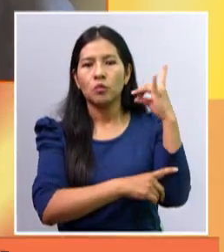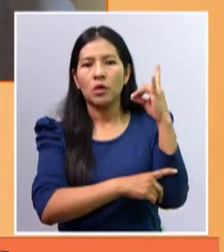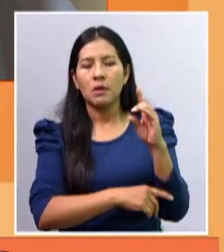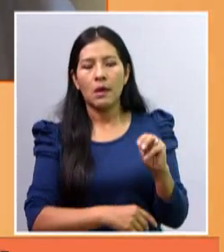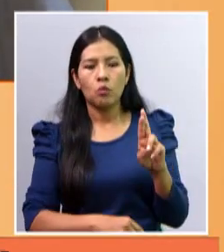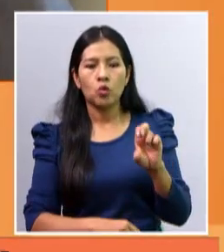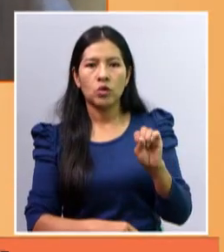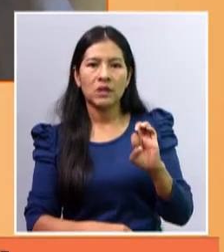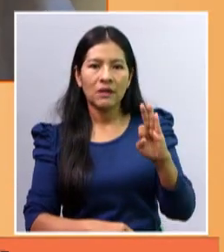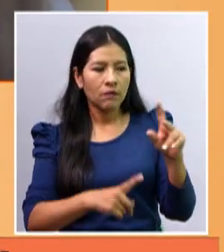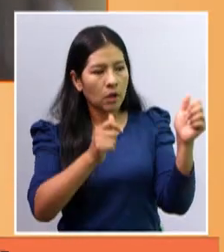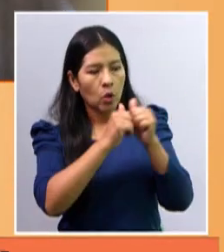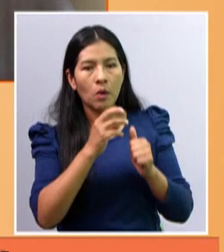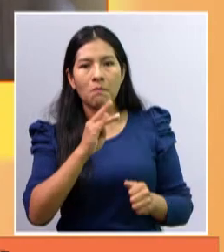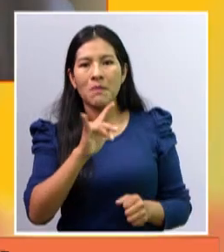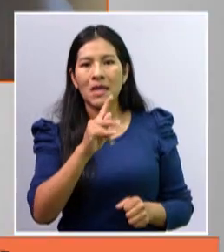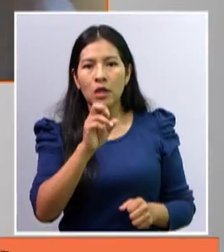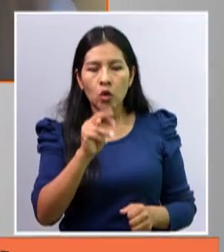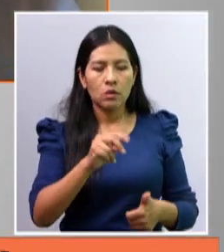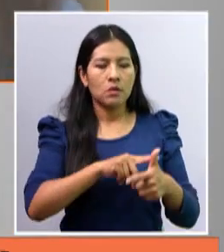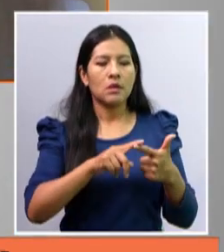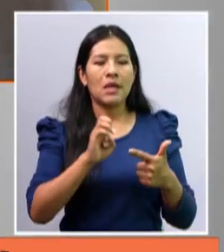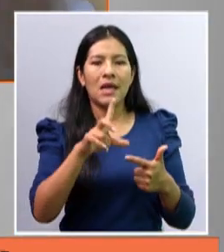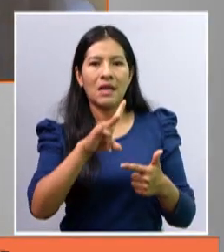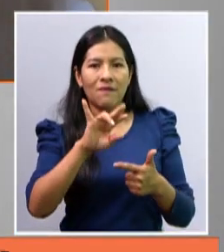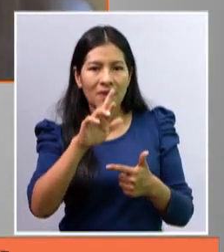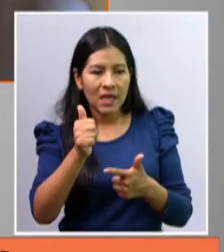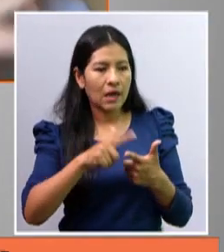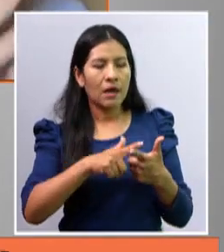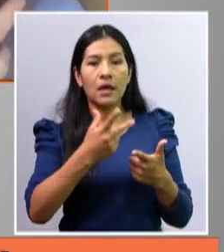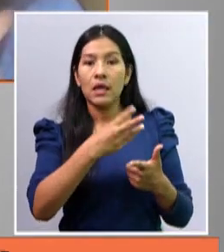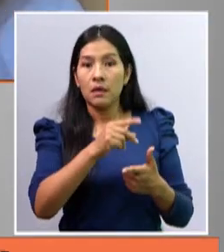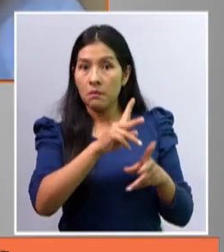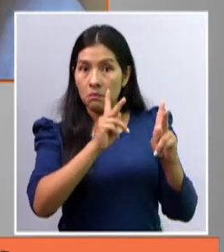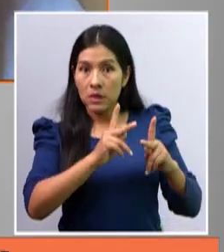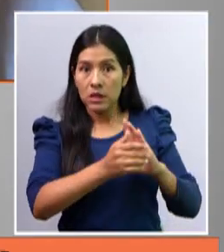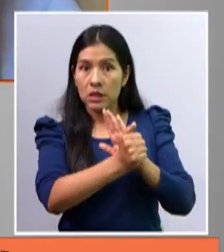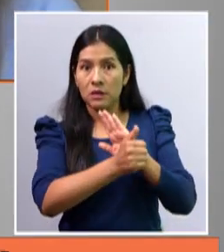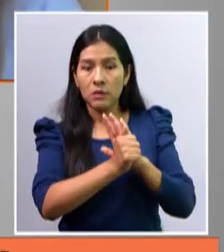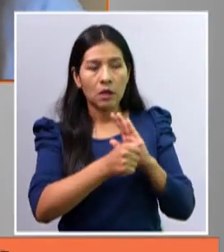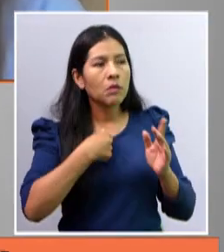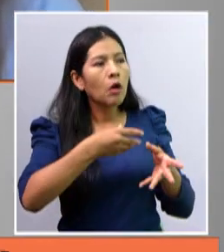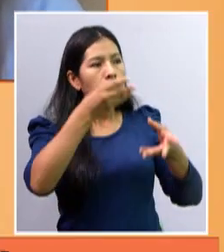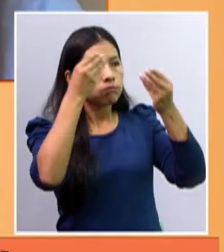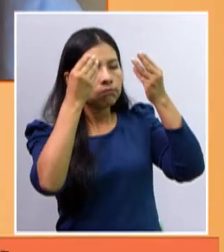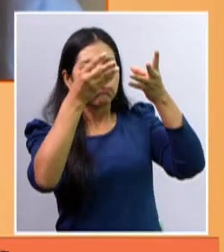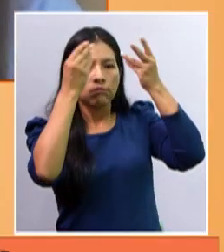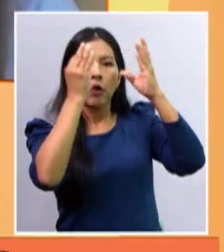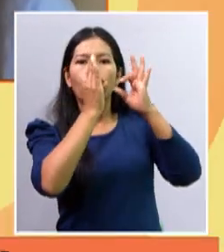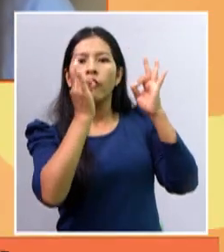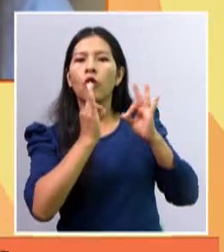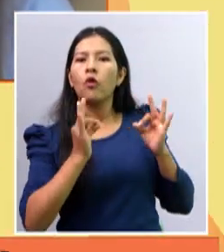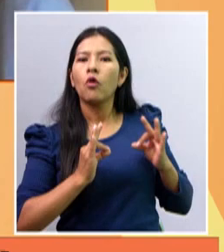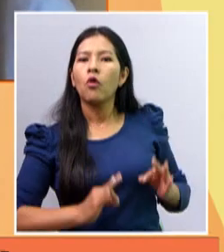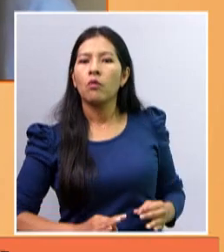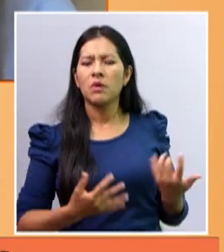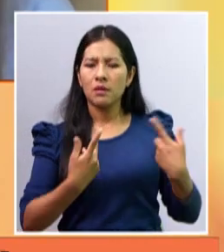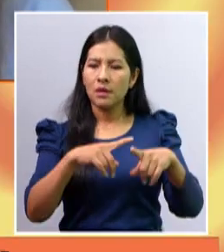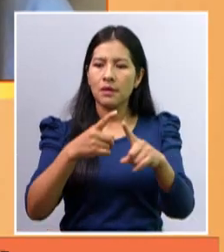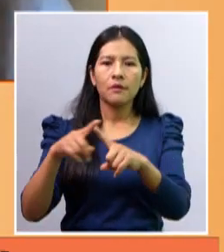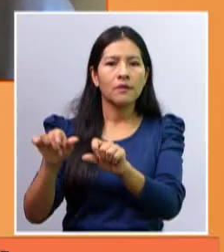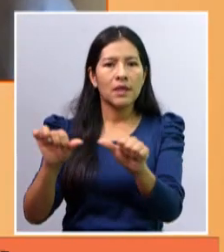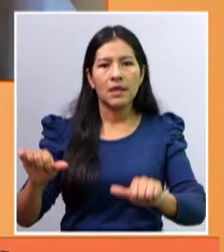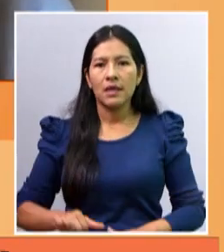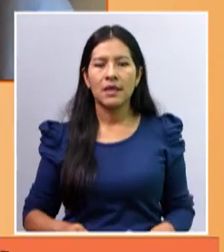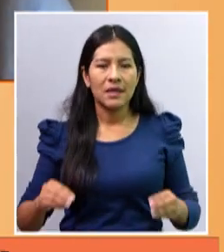Milton izaguirre haber trabajado con Elvira con el espejo y tener esta formación Pues multidisciplinar esta formación